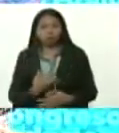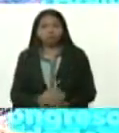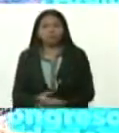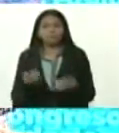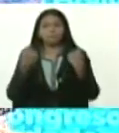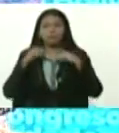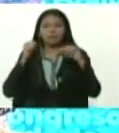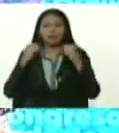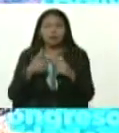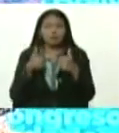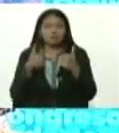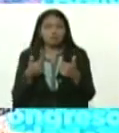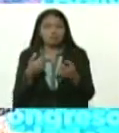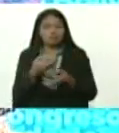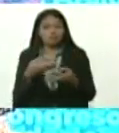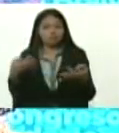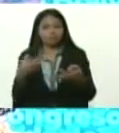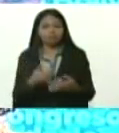Prepararnos